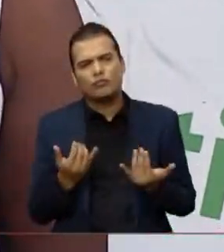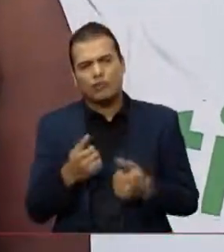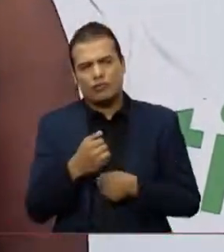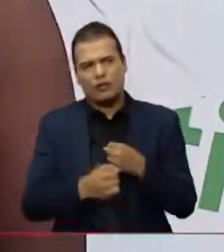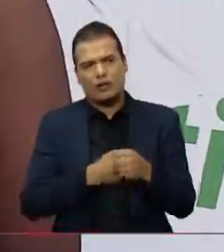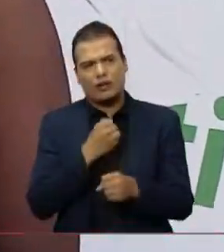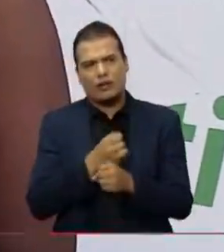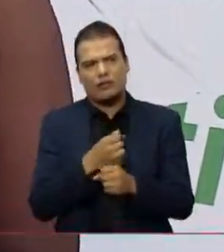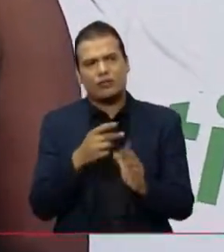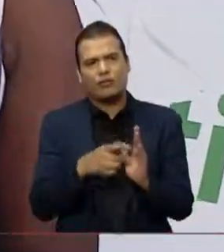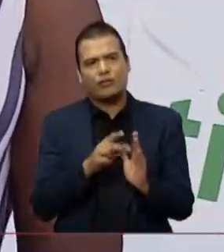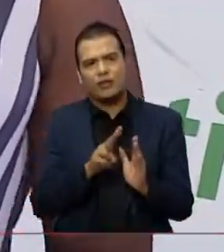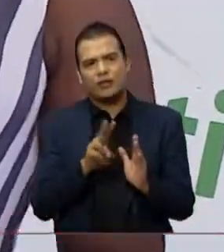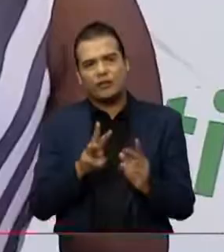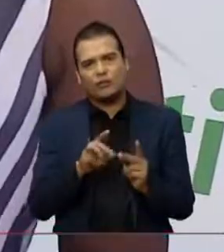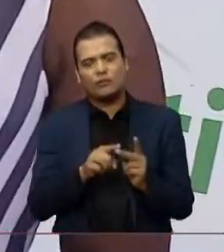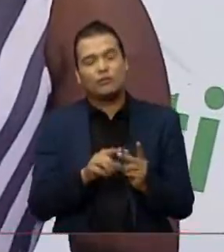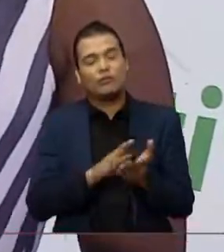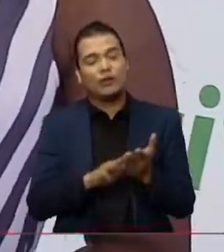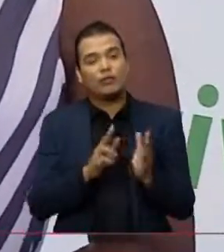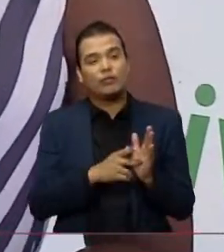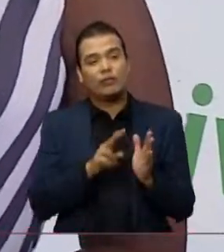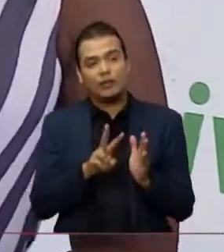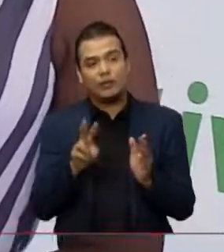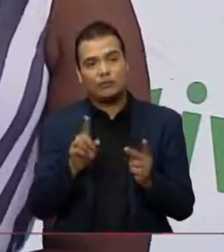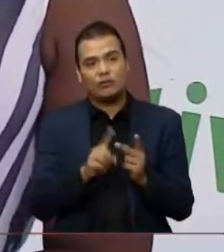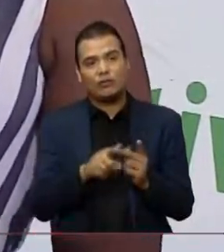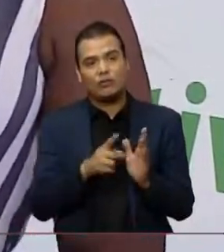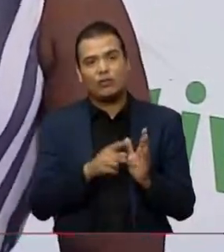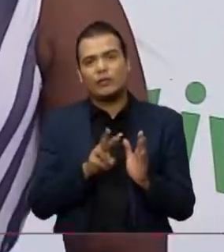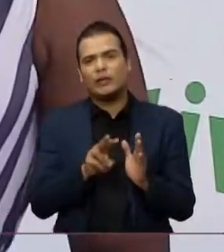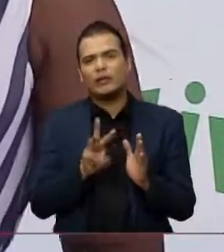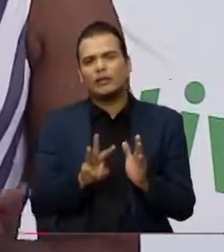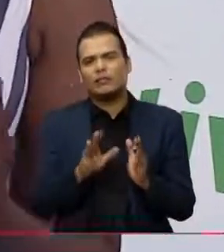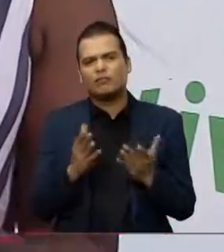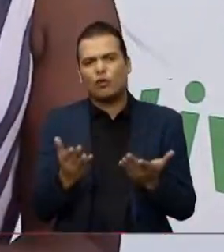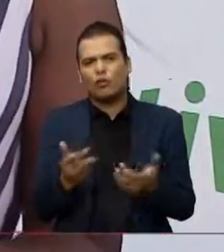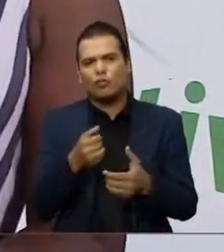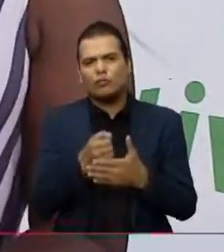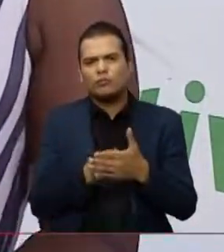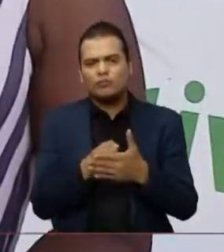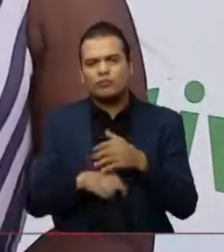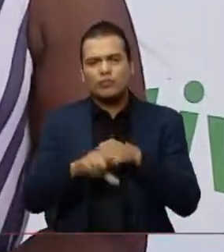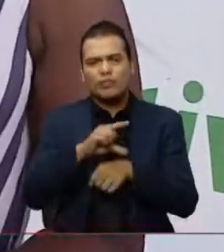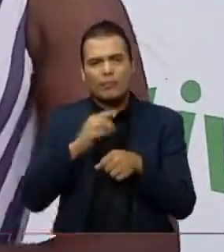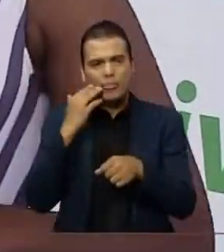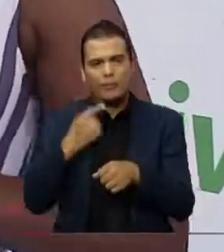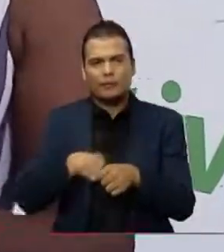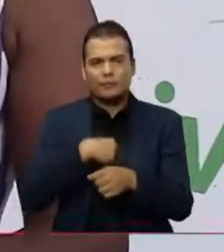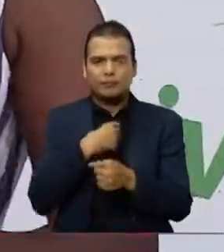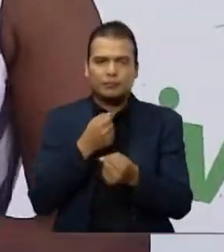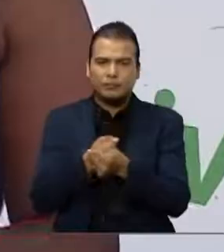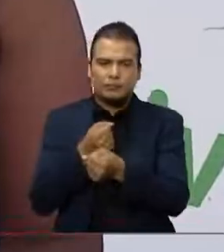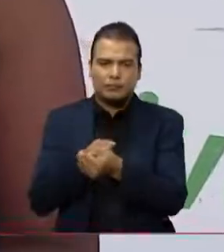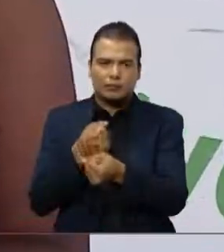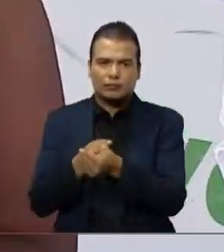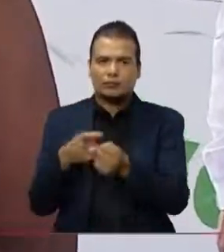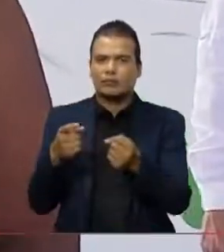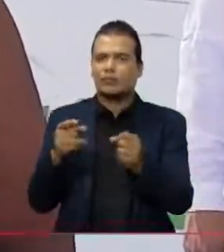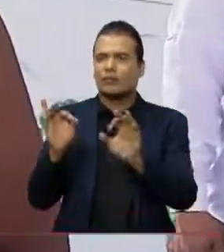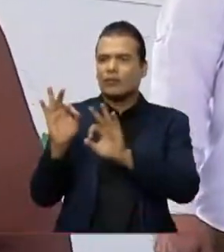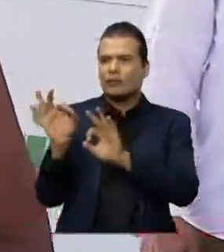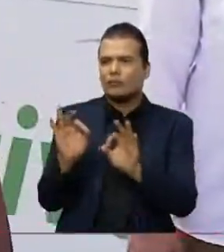2022 y 2023? Bueno, va muy bien. Nosotros nos vamos a encargar de lo que puede ser organizar,